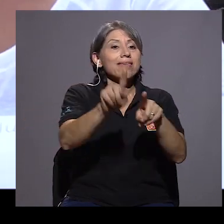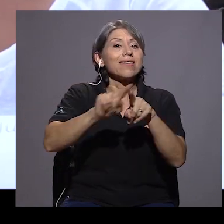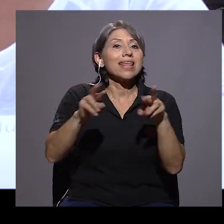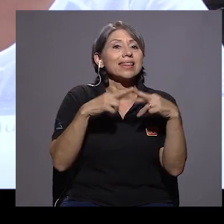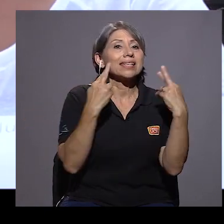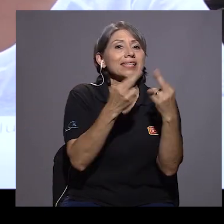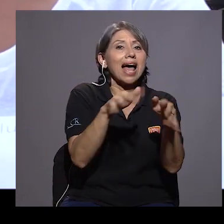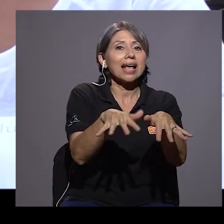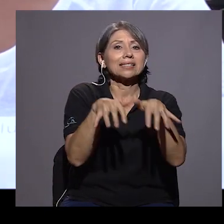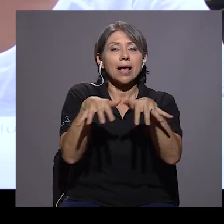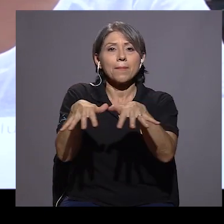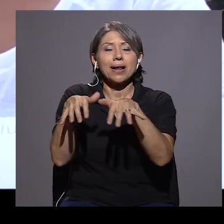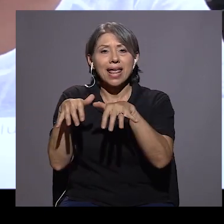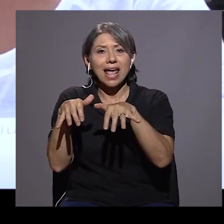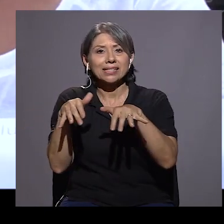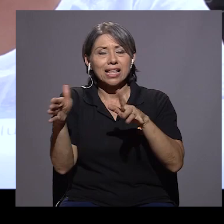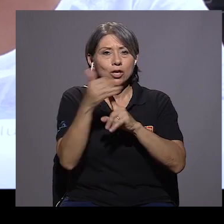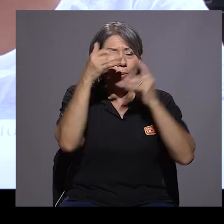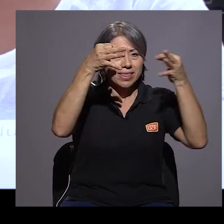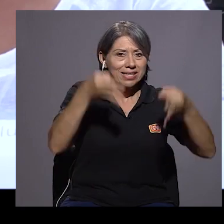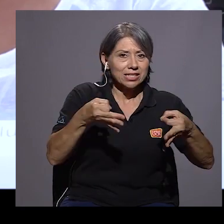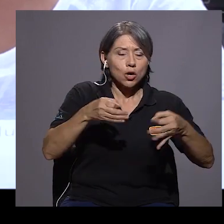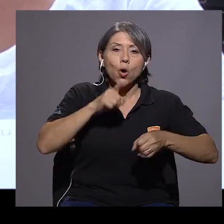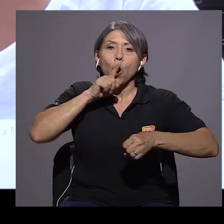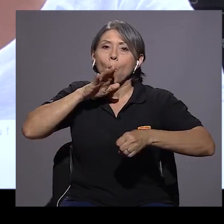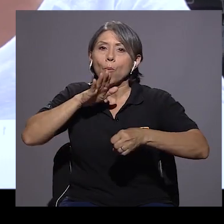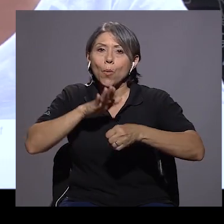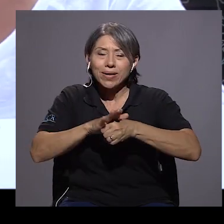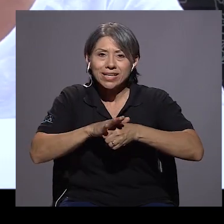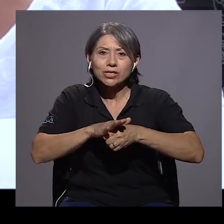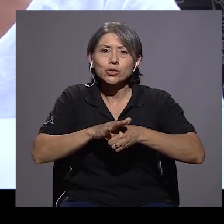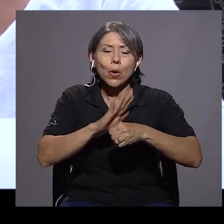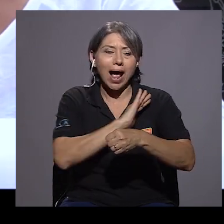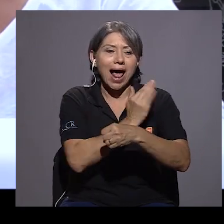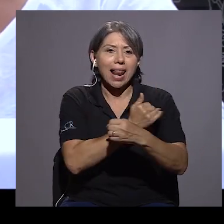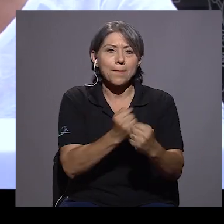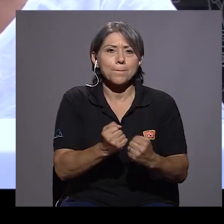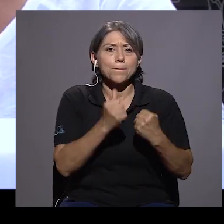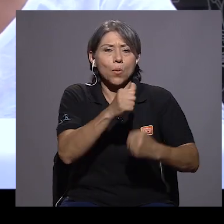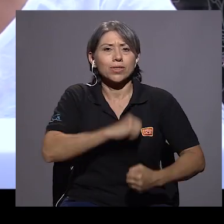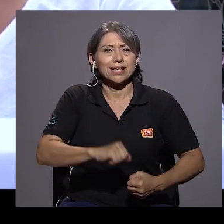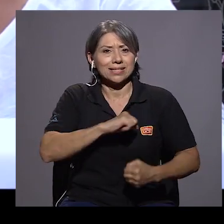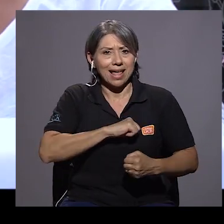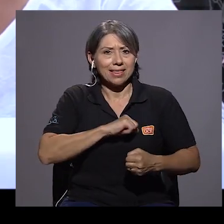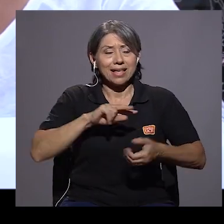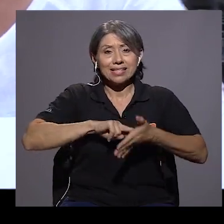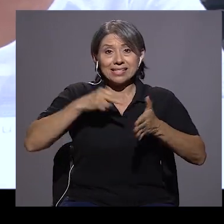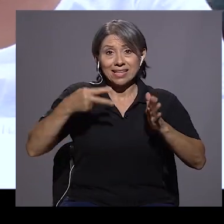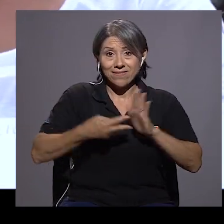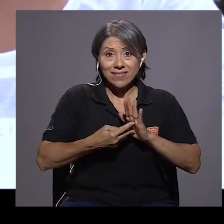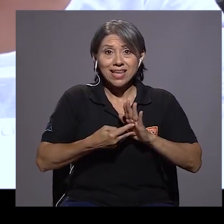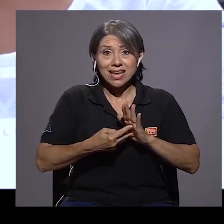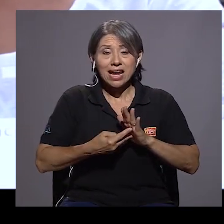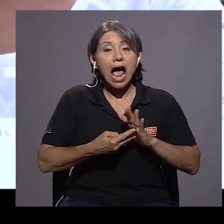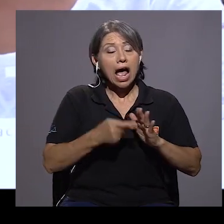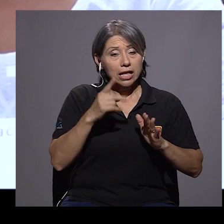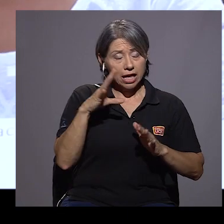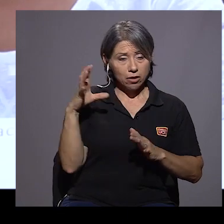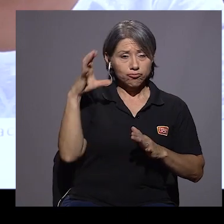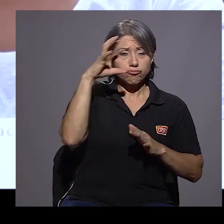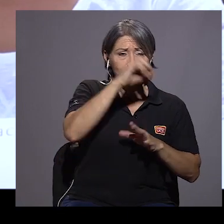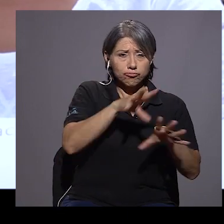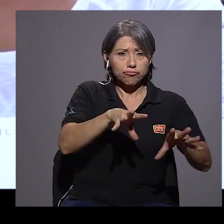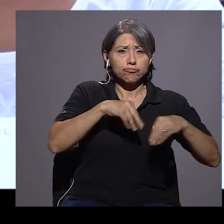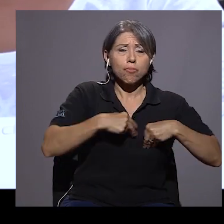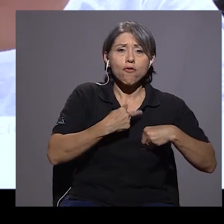Las decisiones tomadas en asambleas y el compromiso con el respeto absoluto a la potestad, es decir, a la consideración